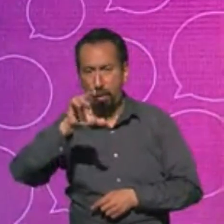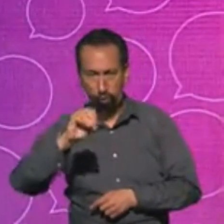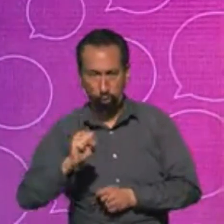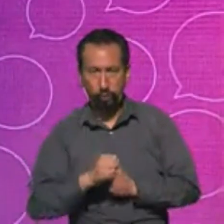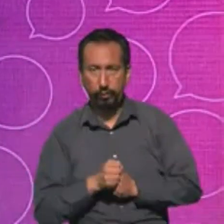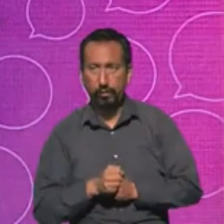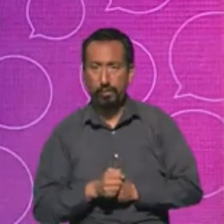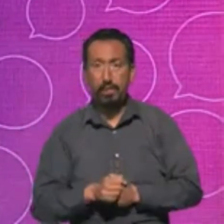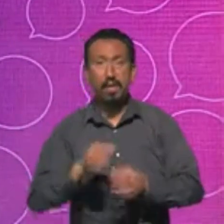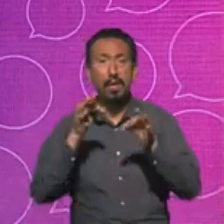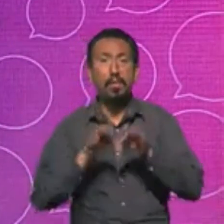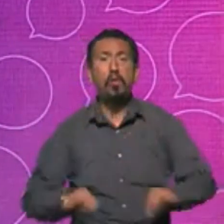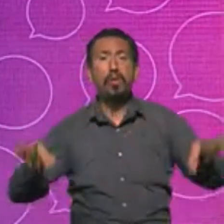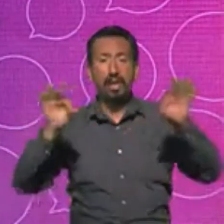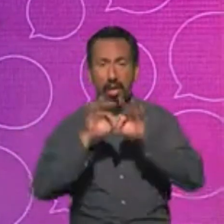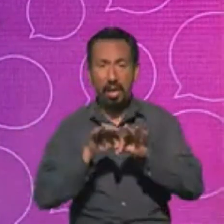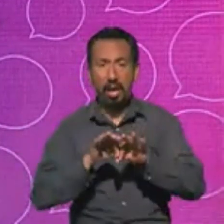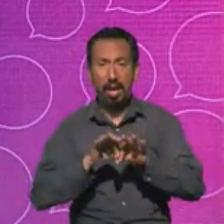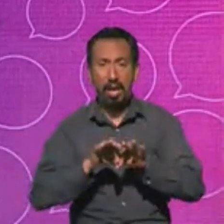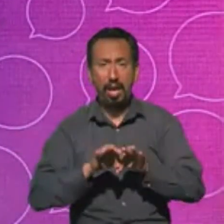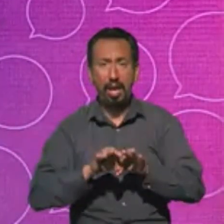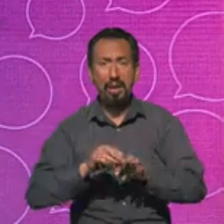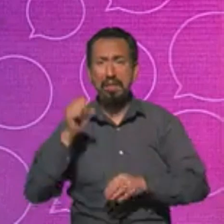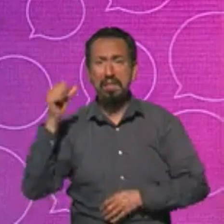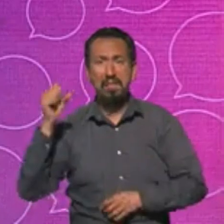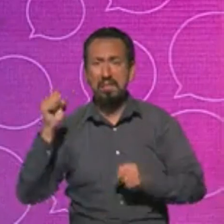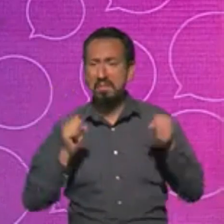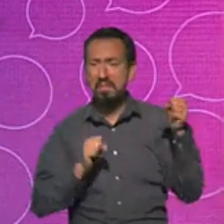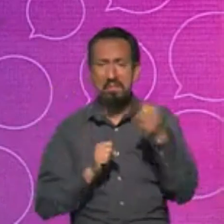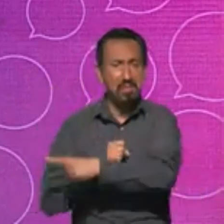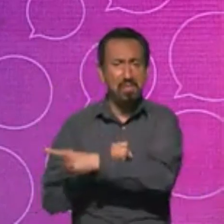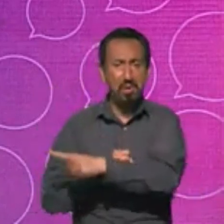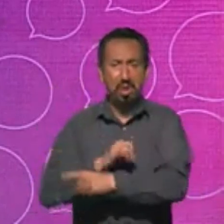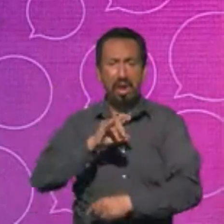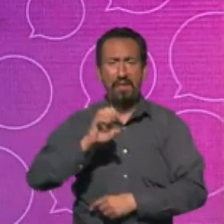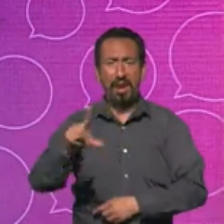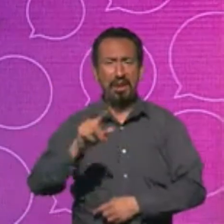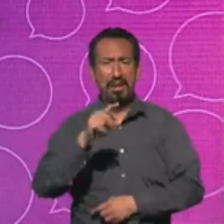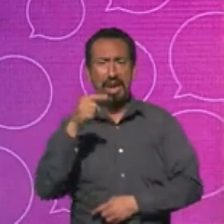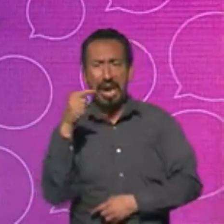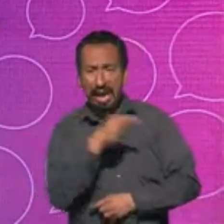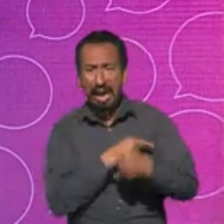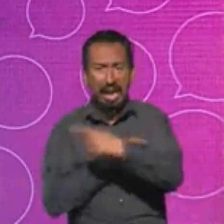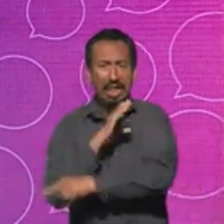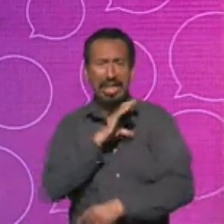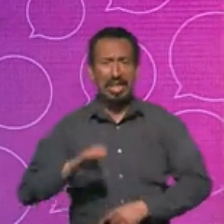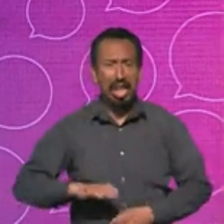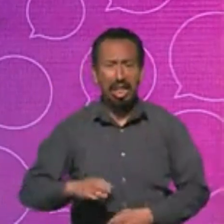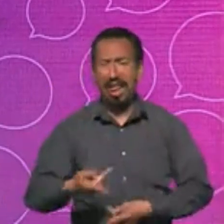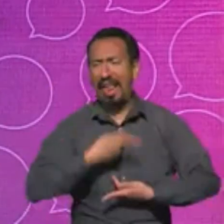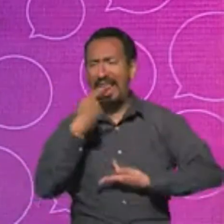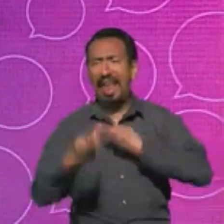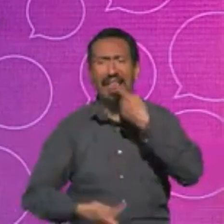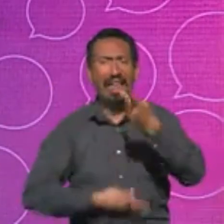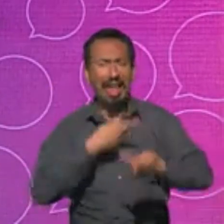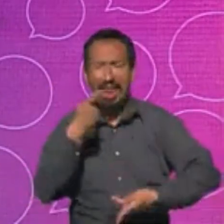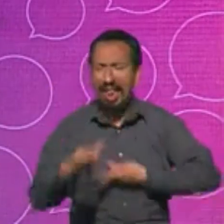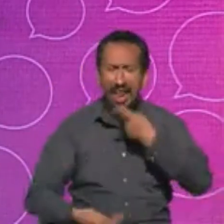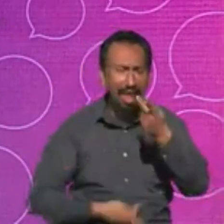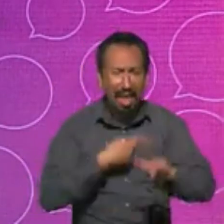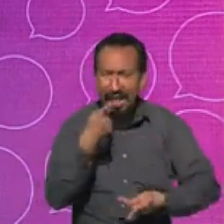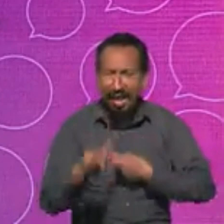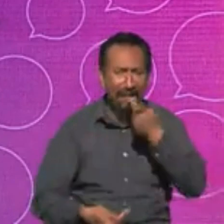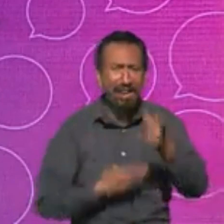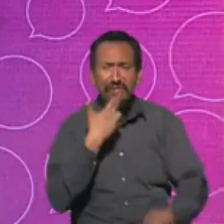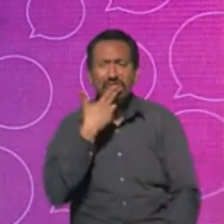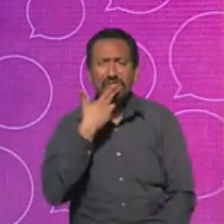darle carpetazo a la política ya anticuada que representa Javier es un candidato de palabras de discurso que